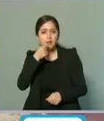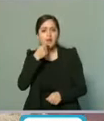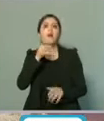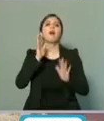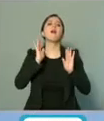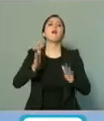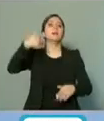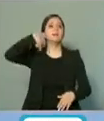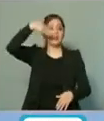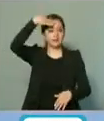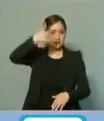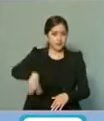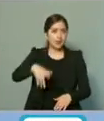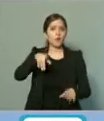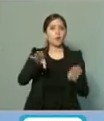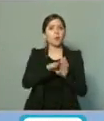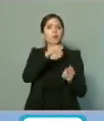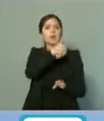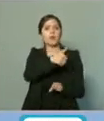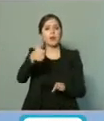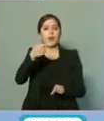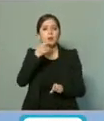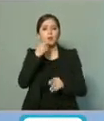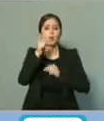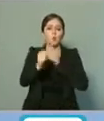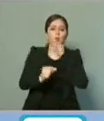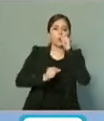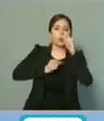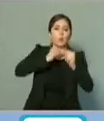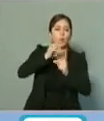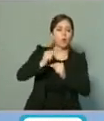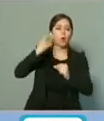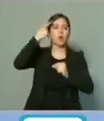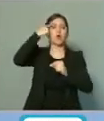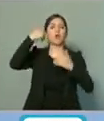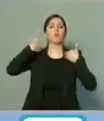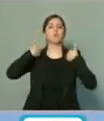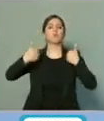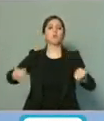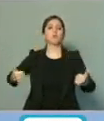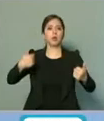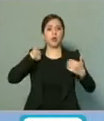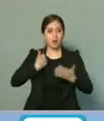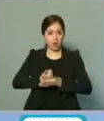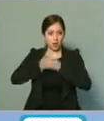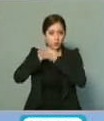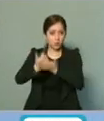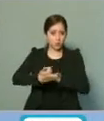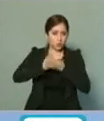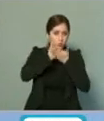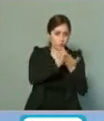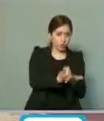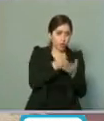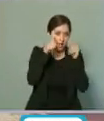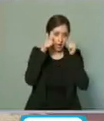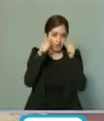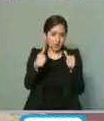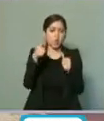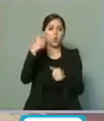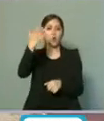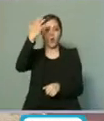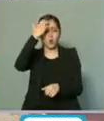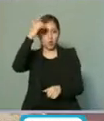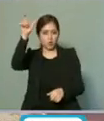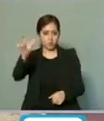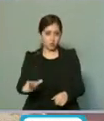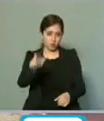muy metidos en el mundo de los niños para tener esta capacidad de resolver y de estar al pendiente, de conocerlos, de valorarlos, que es